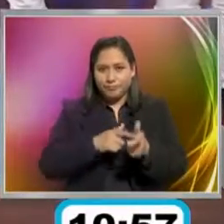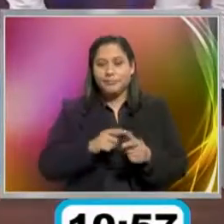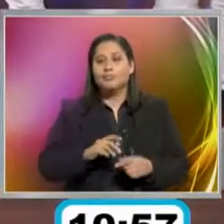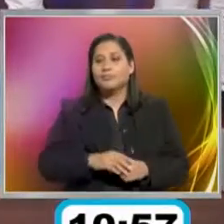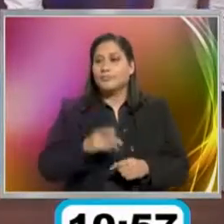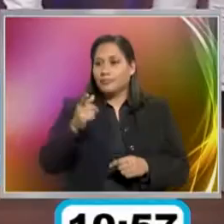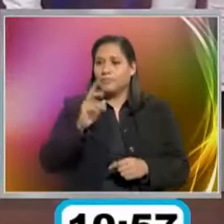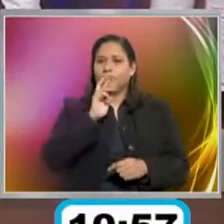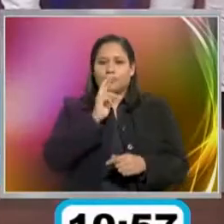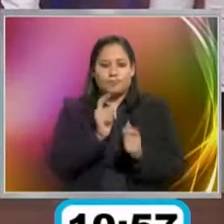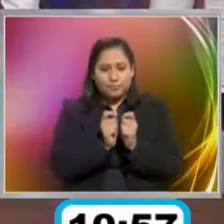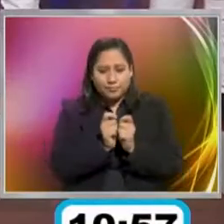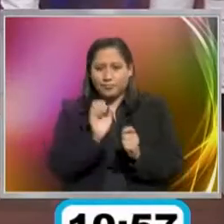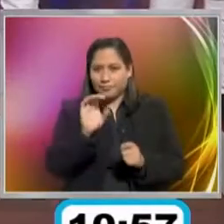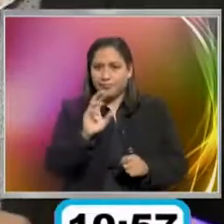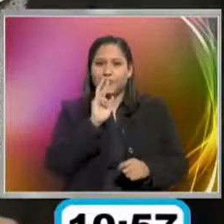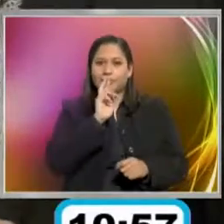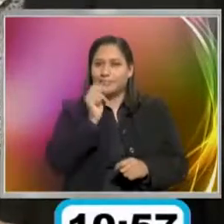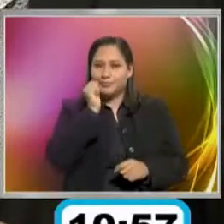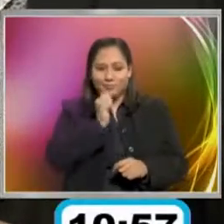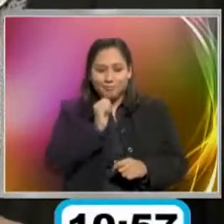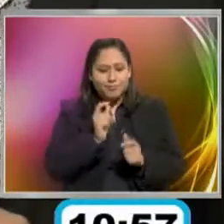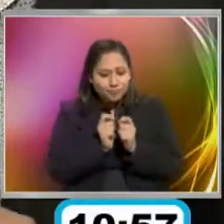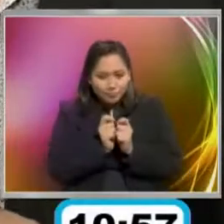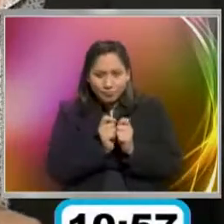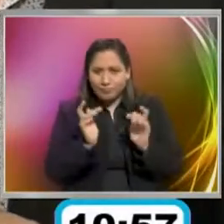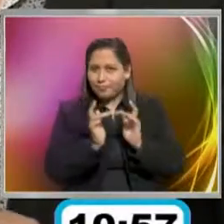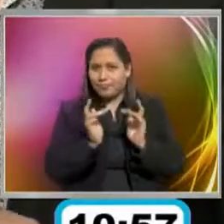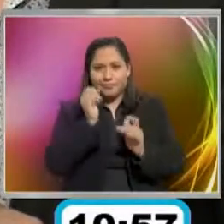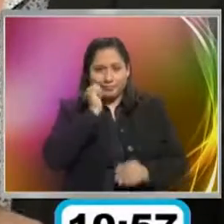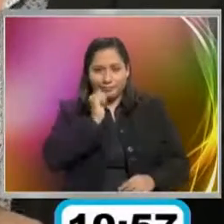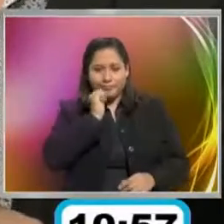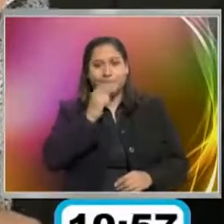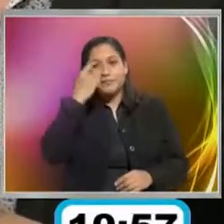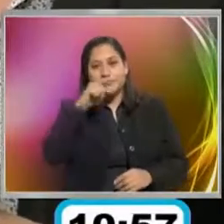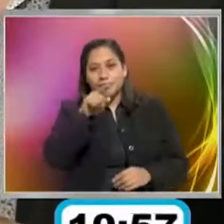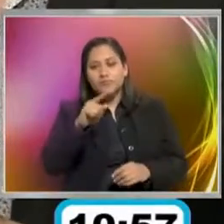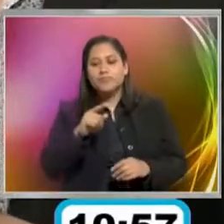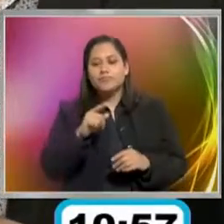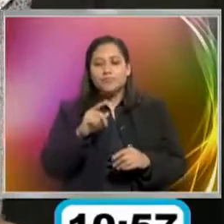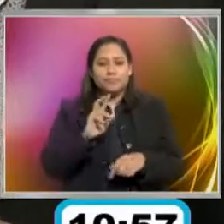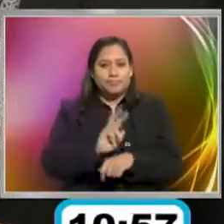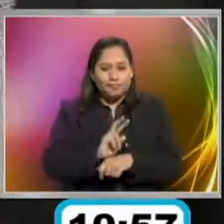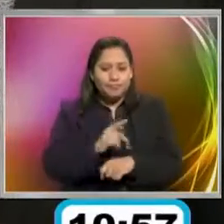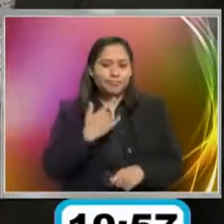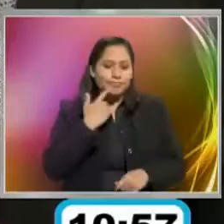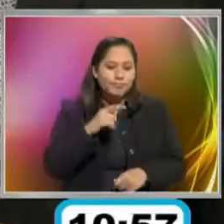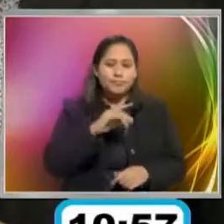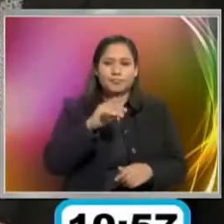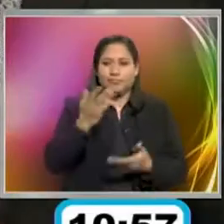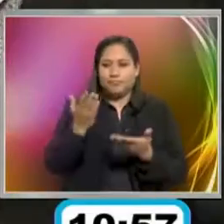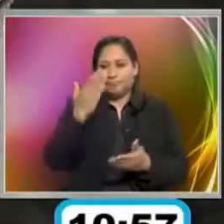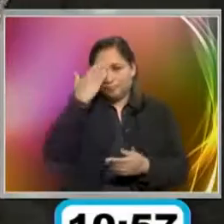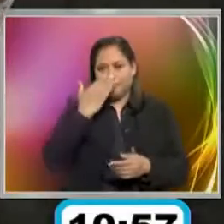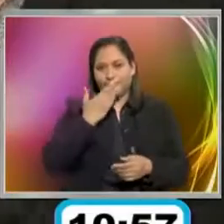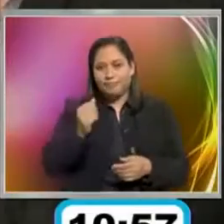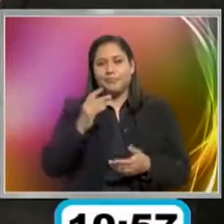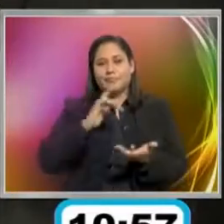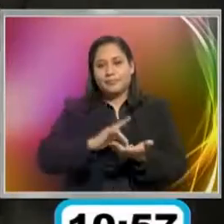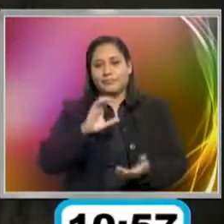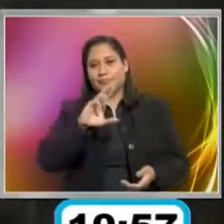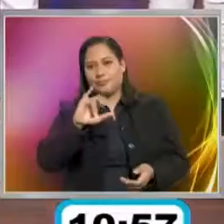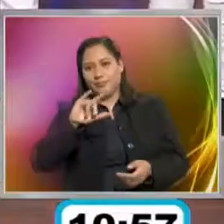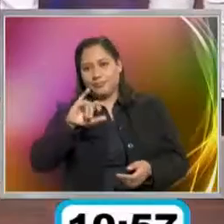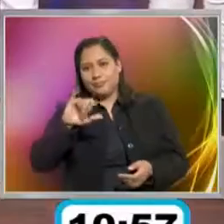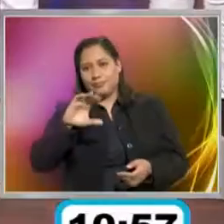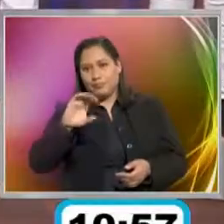él contesta, él está al pendiente, él no se despega de sus redes sociales para que estén en contacto con este gran talento. Gracias, Cristian Jacobo. No, gracias a Gracias,